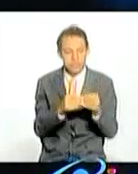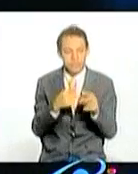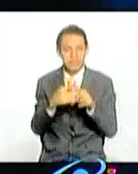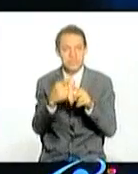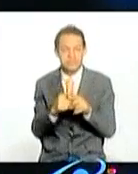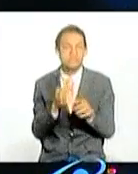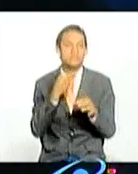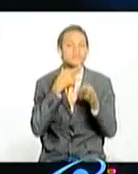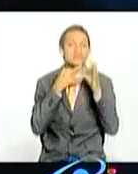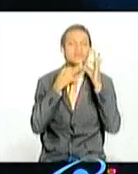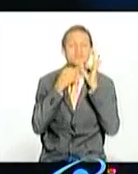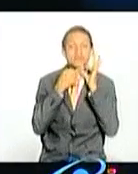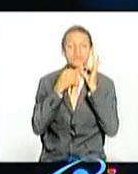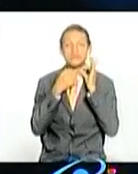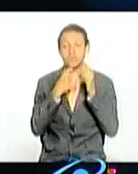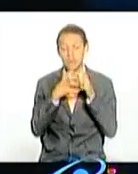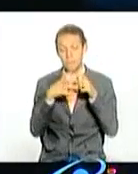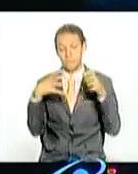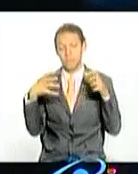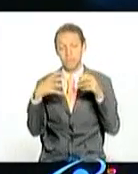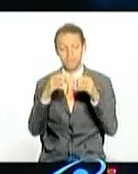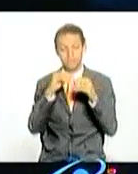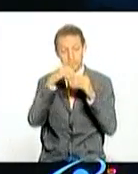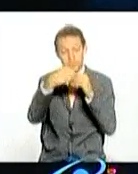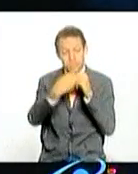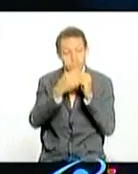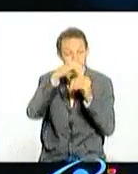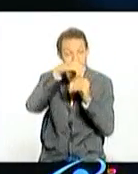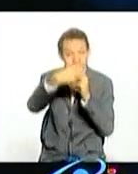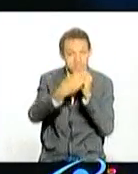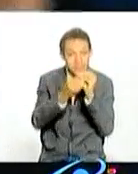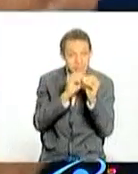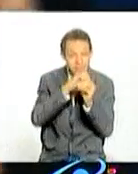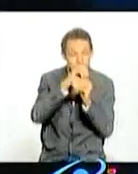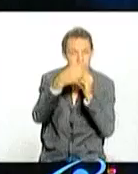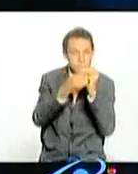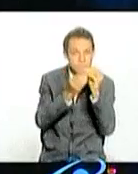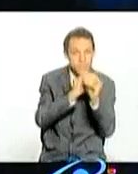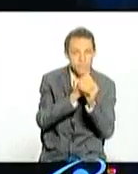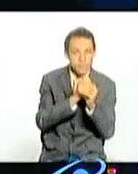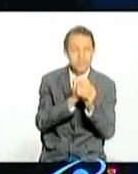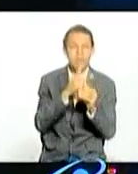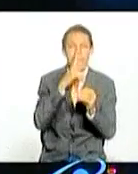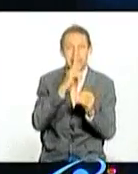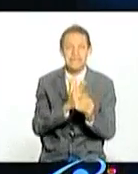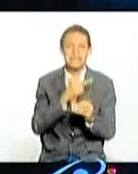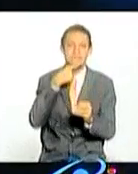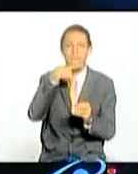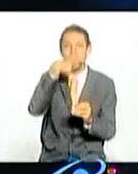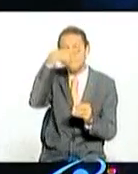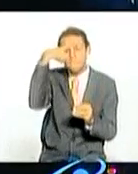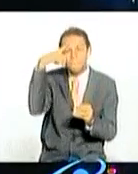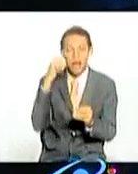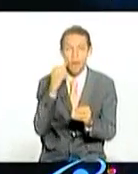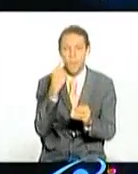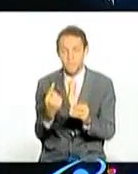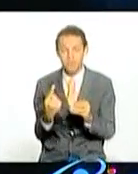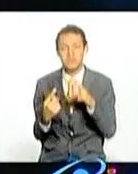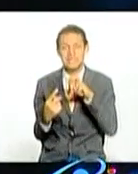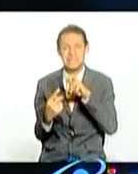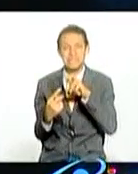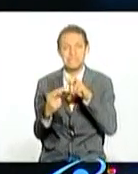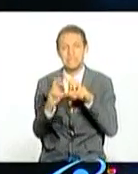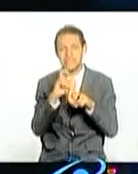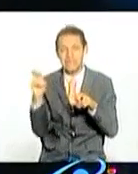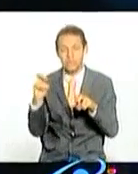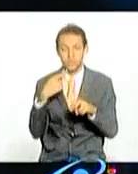ecogenicidad es un poquito alta porque es una glándula más bien tirando hacia un gris blanco. Este es el lóbulo derecho de la tiroides.